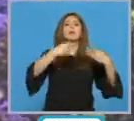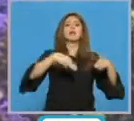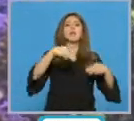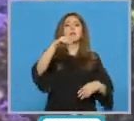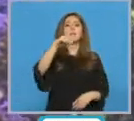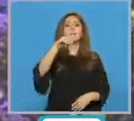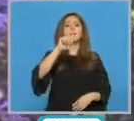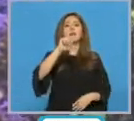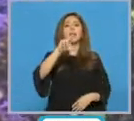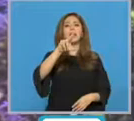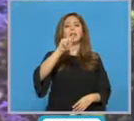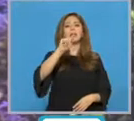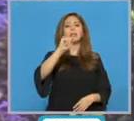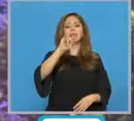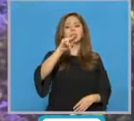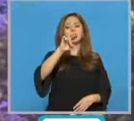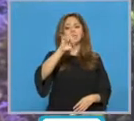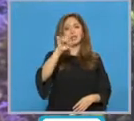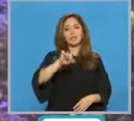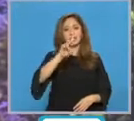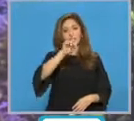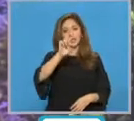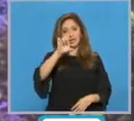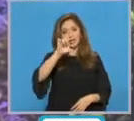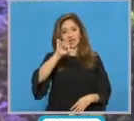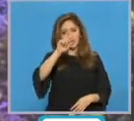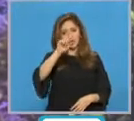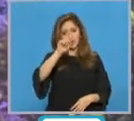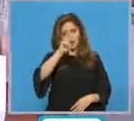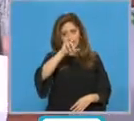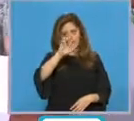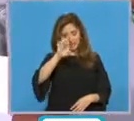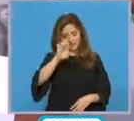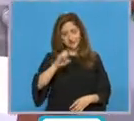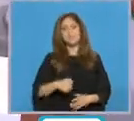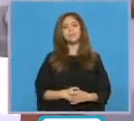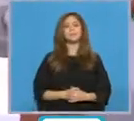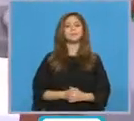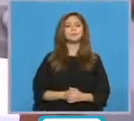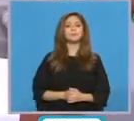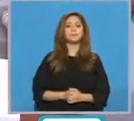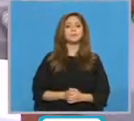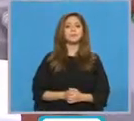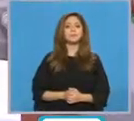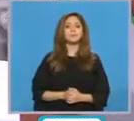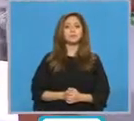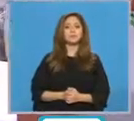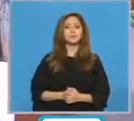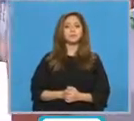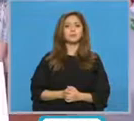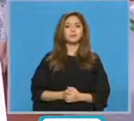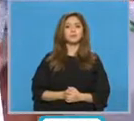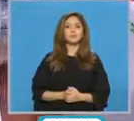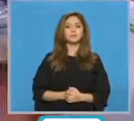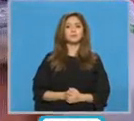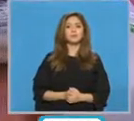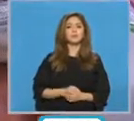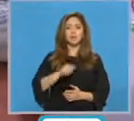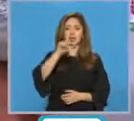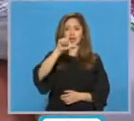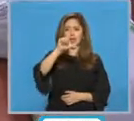y en los 369 mercados que hay. No, muy bien. Mercados, perdón. Qué maravilla. En La Lagunilla va a haber